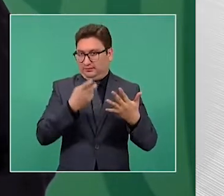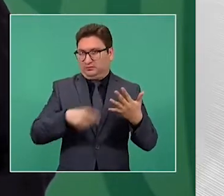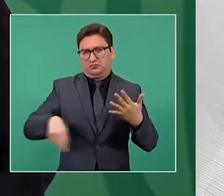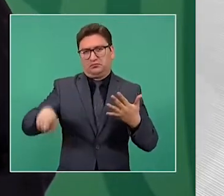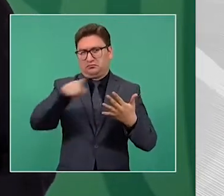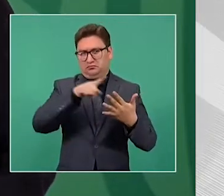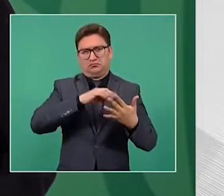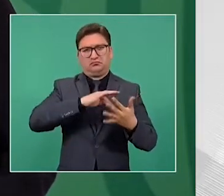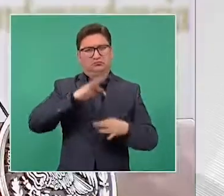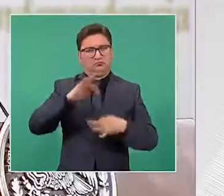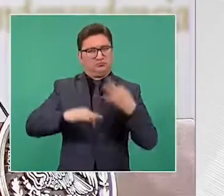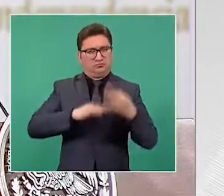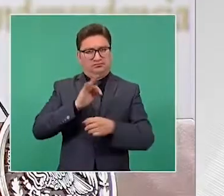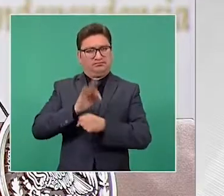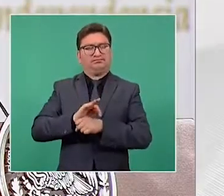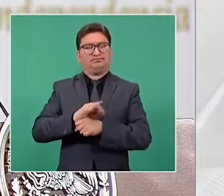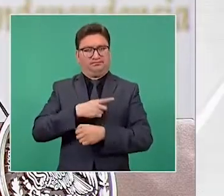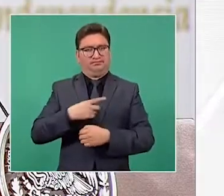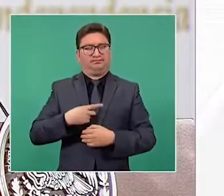conquistados